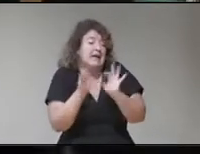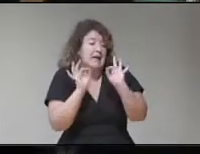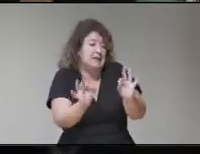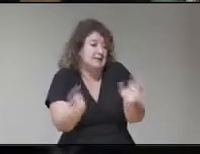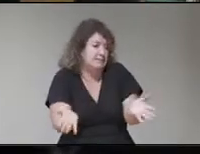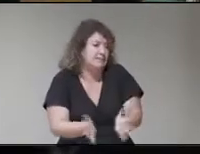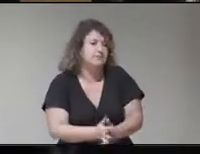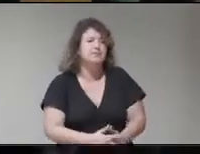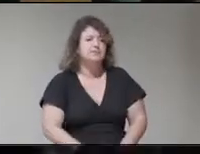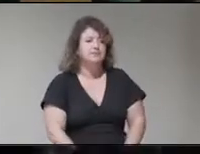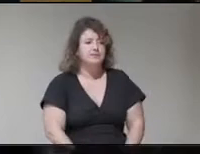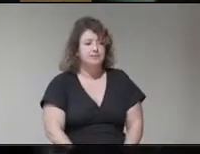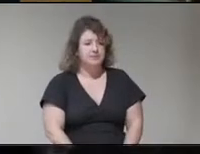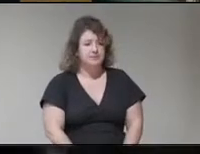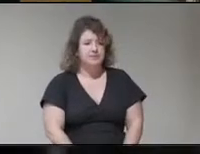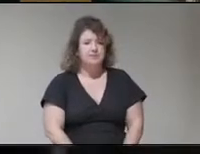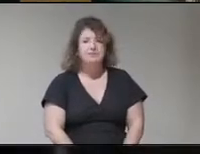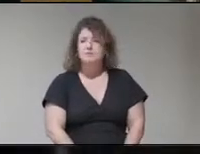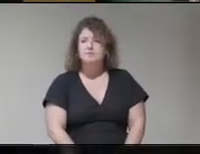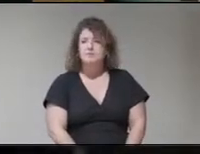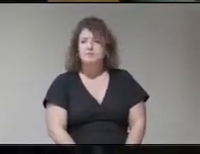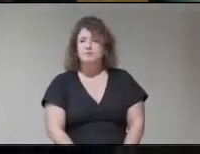Gracias.